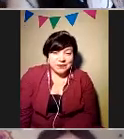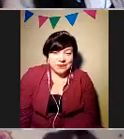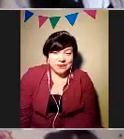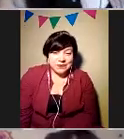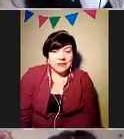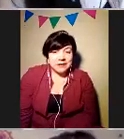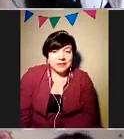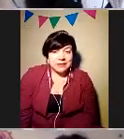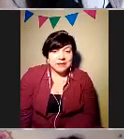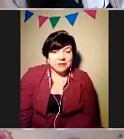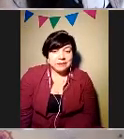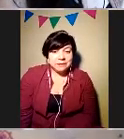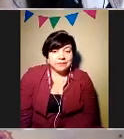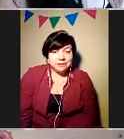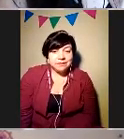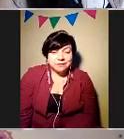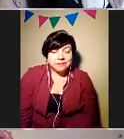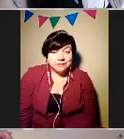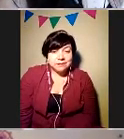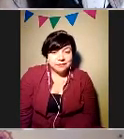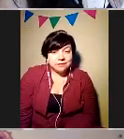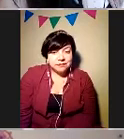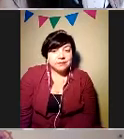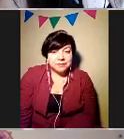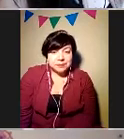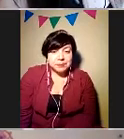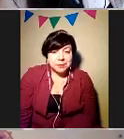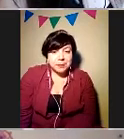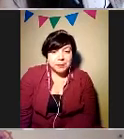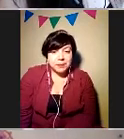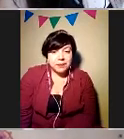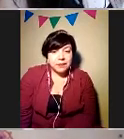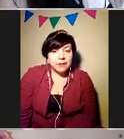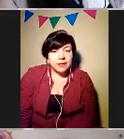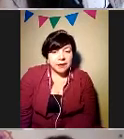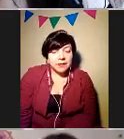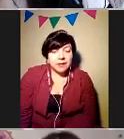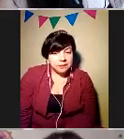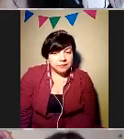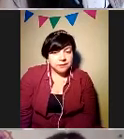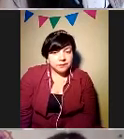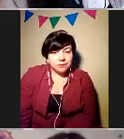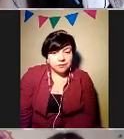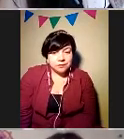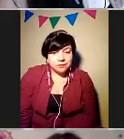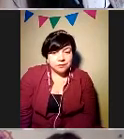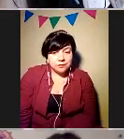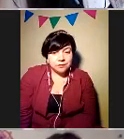llama Cicotex creo que es, que ellos tienen máquinas gigantes que pican toda la